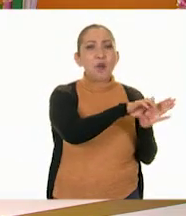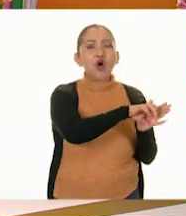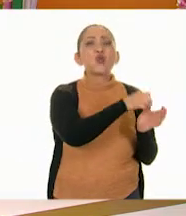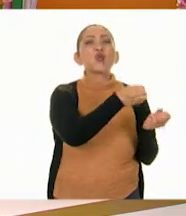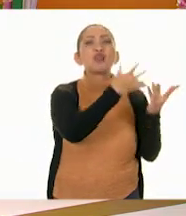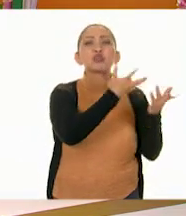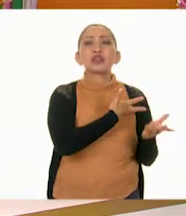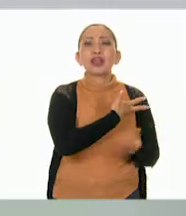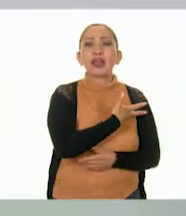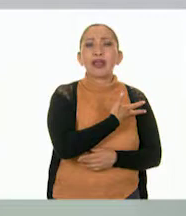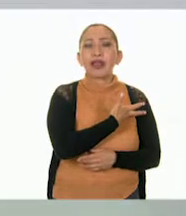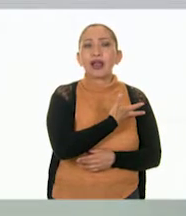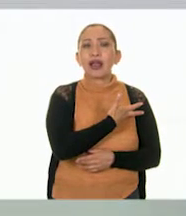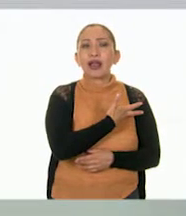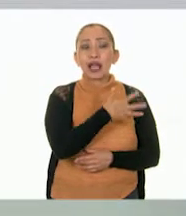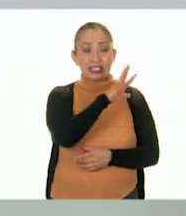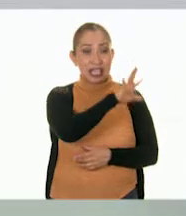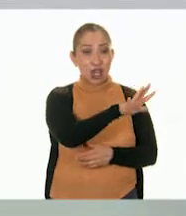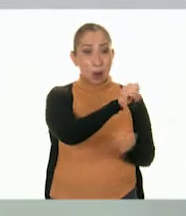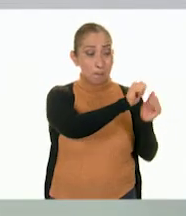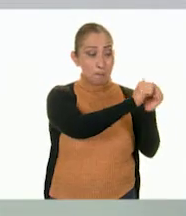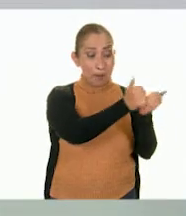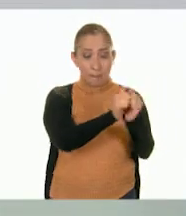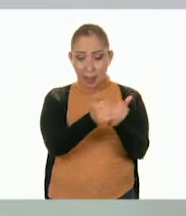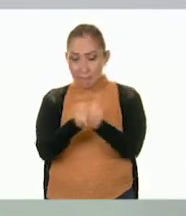de jamón para preparar 5 molletes.